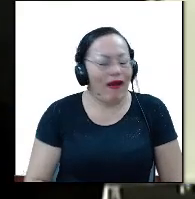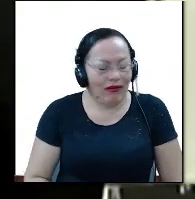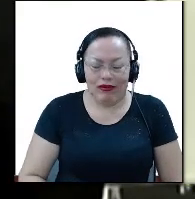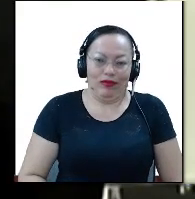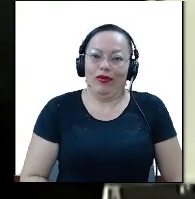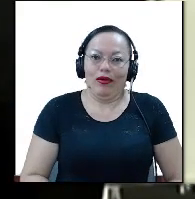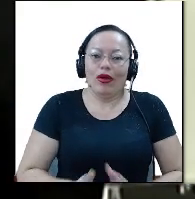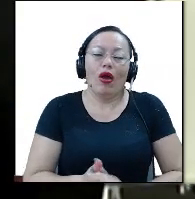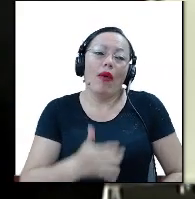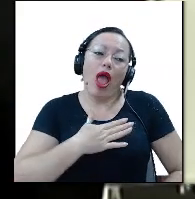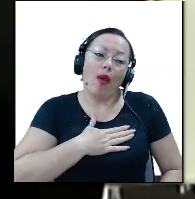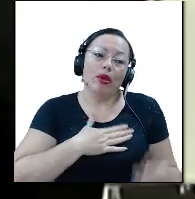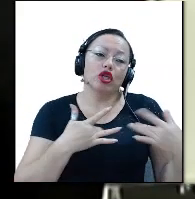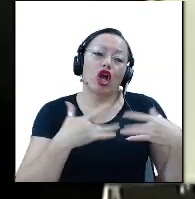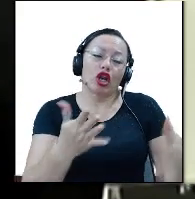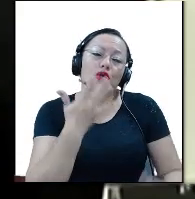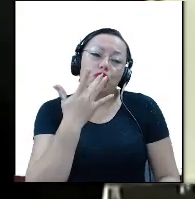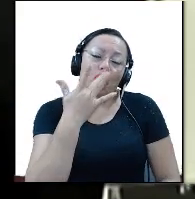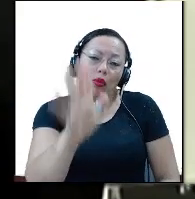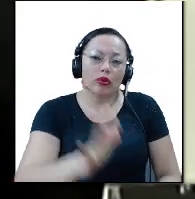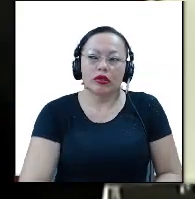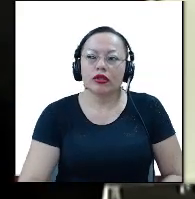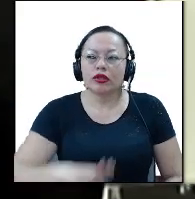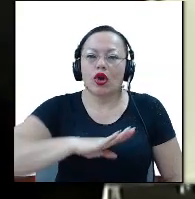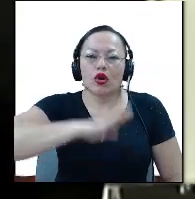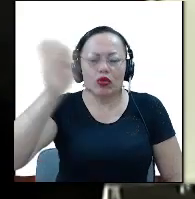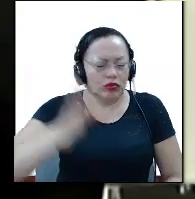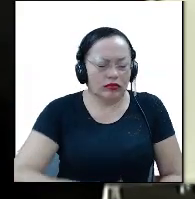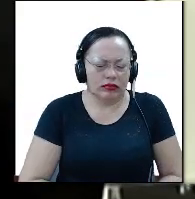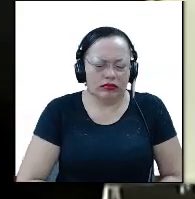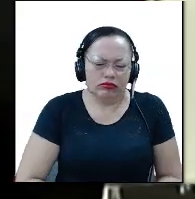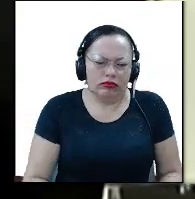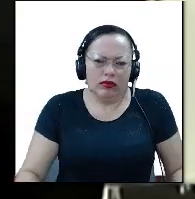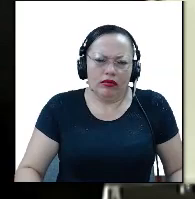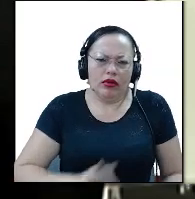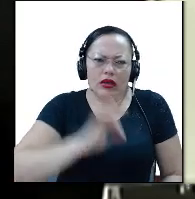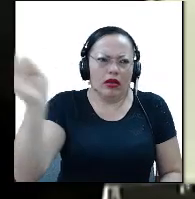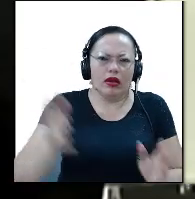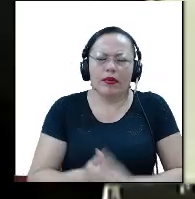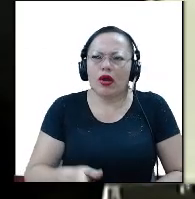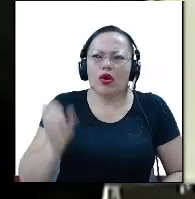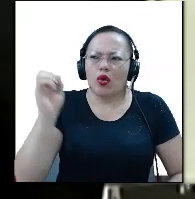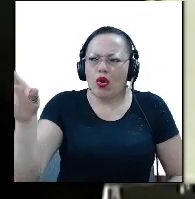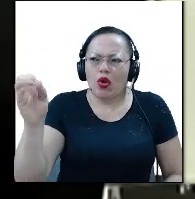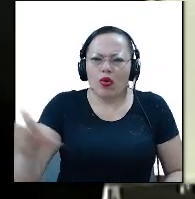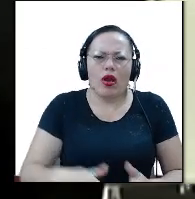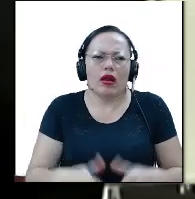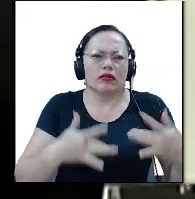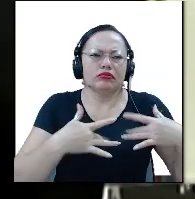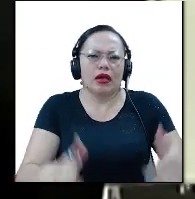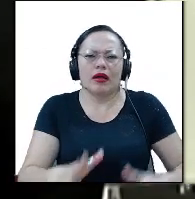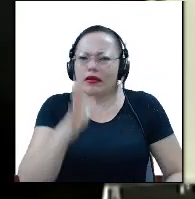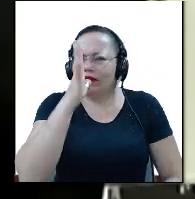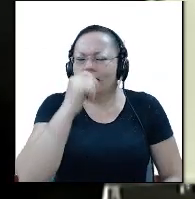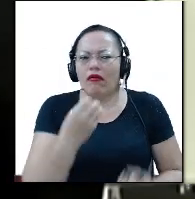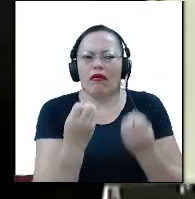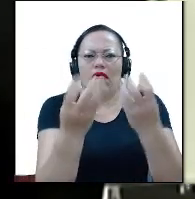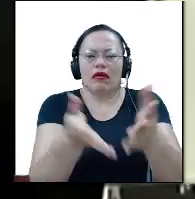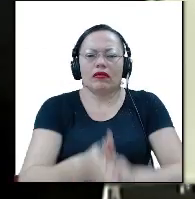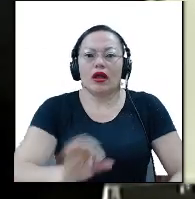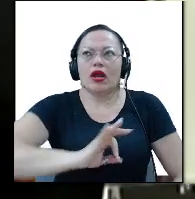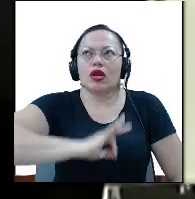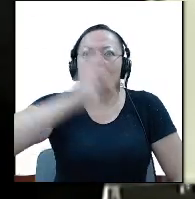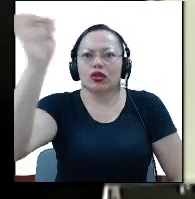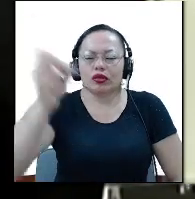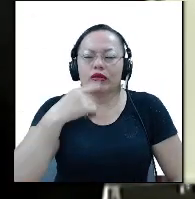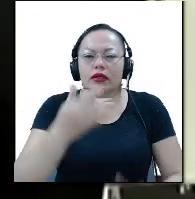cabeza. Eso no lo meta en su cabeza porque ese chip no existe. Ninguna entidad bancaria le va a regalar absolutamente nada.